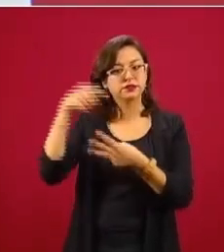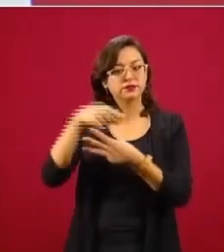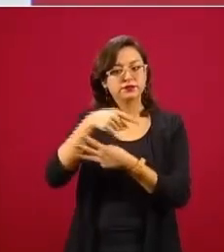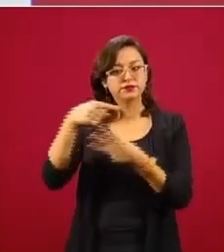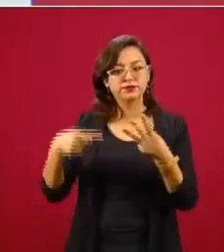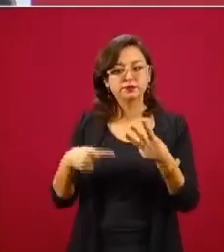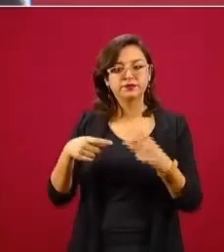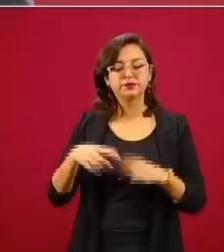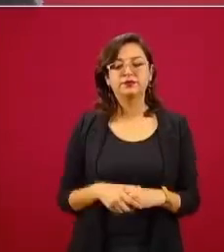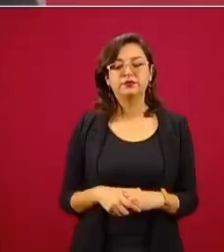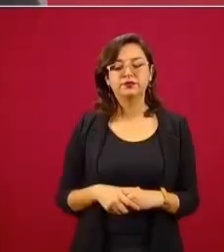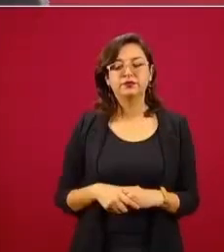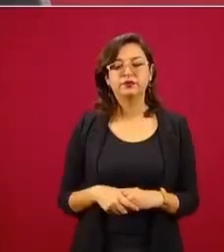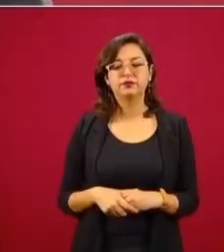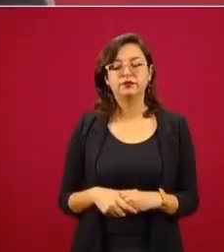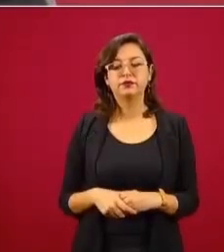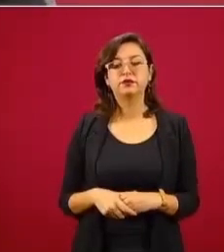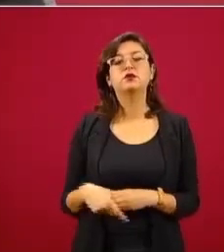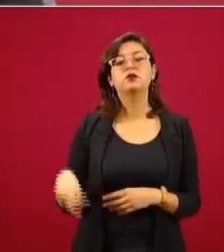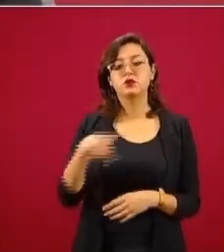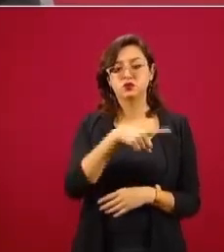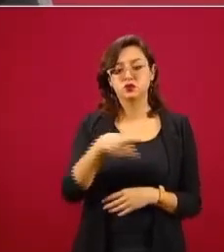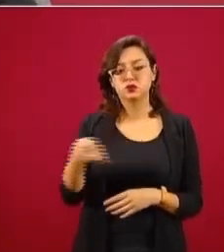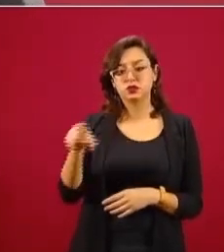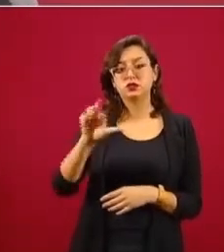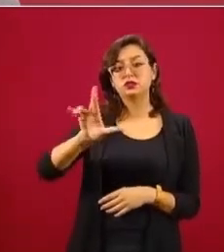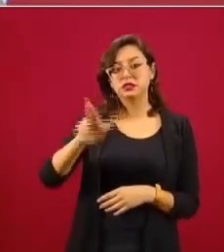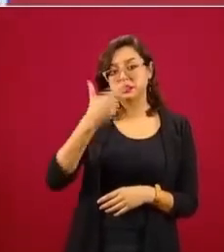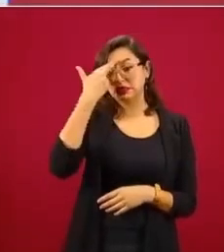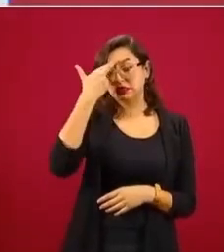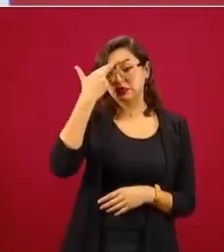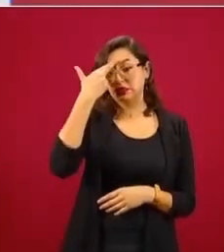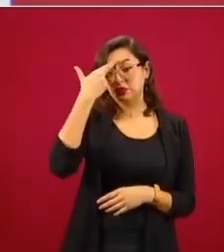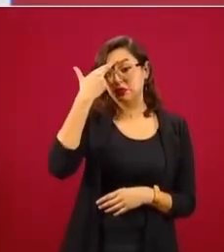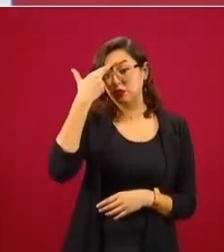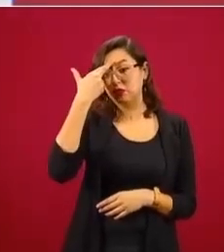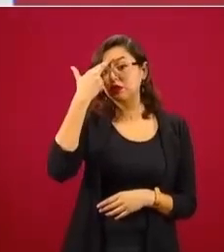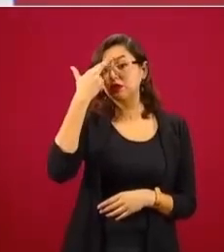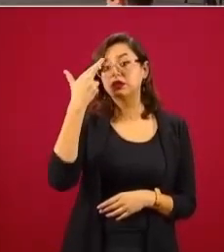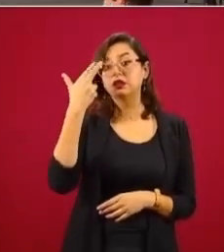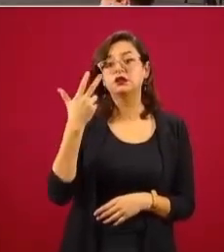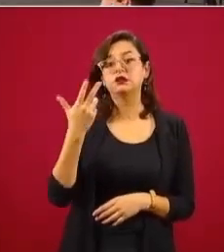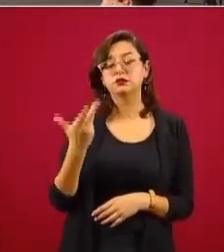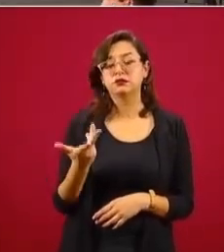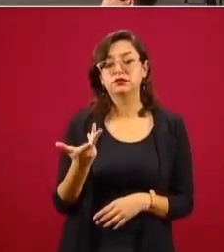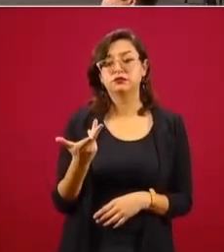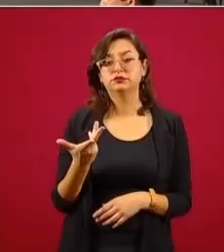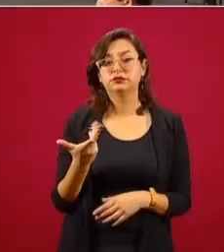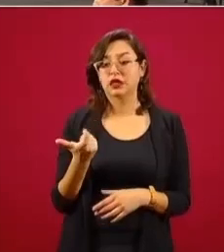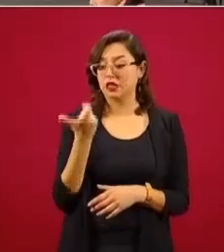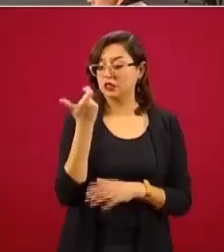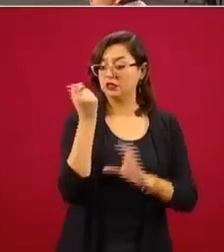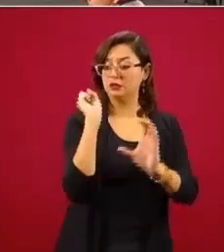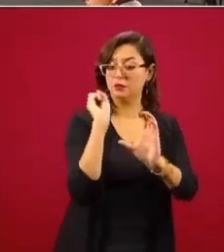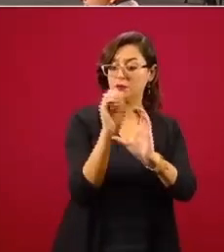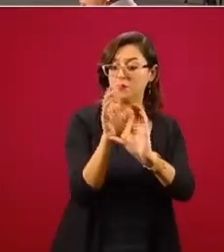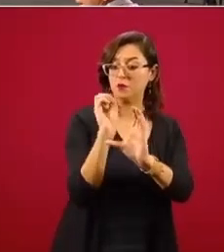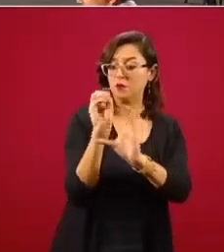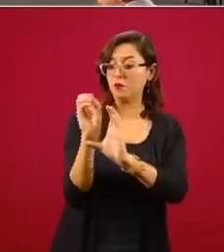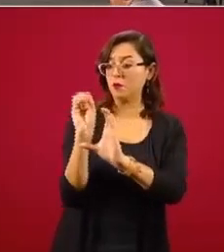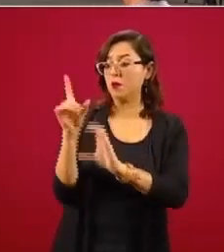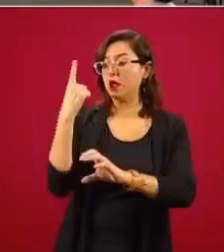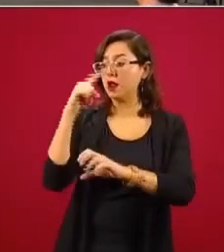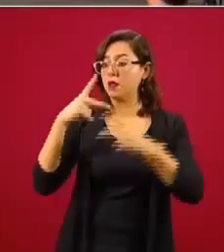se acuerdan ustedes que les comenté que cuando se decidió y destinar estos fondos para